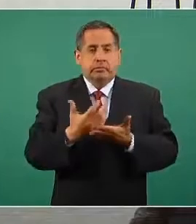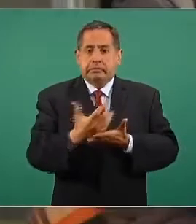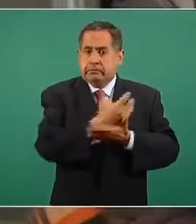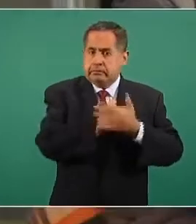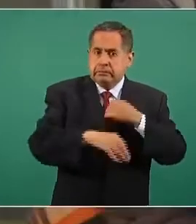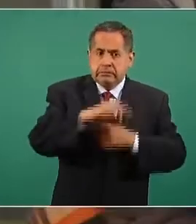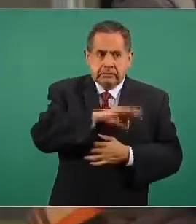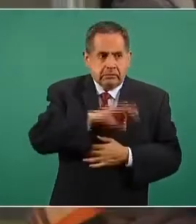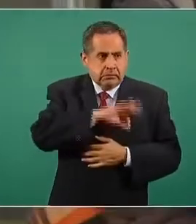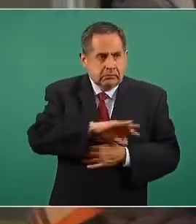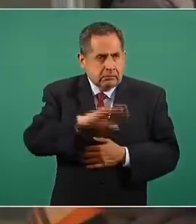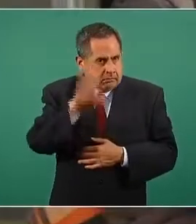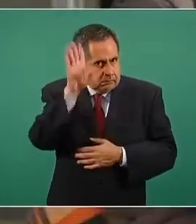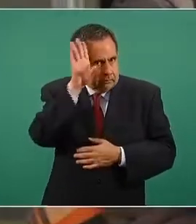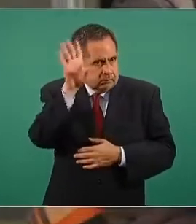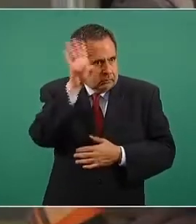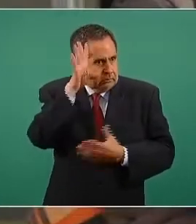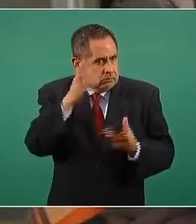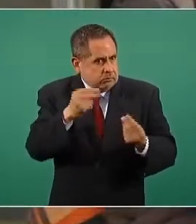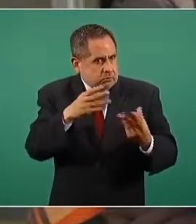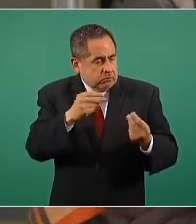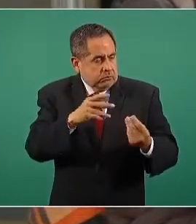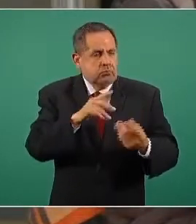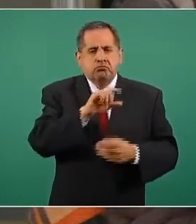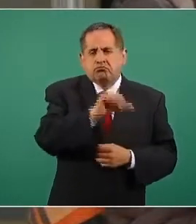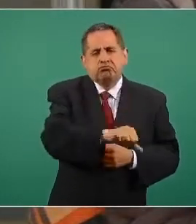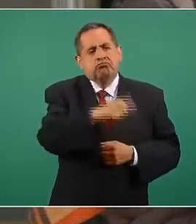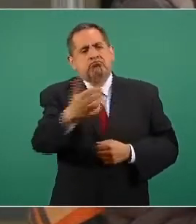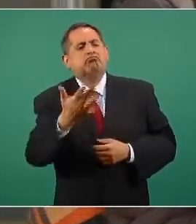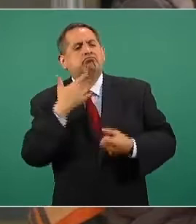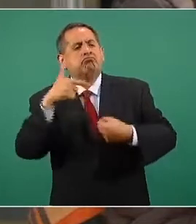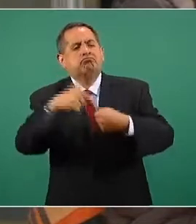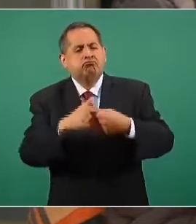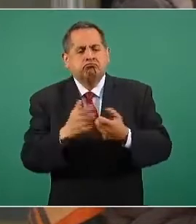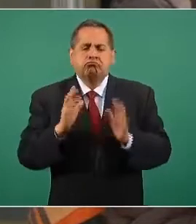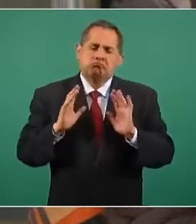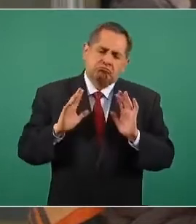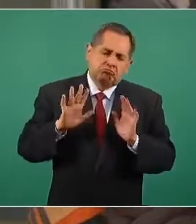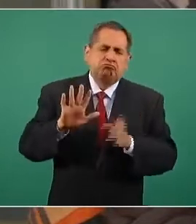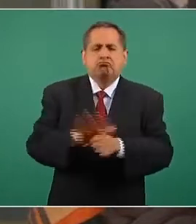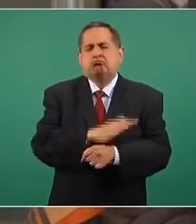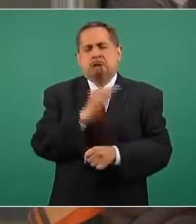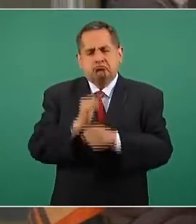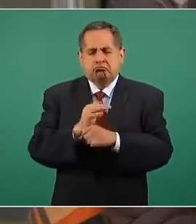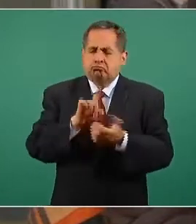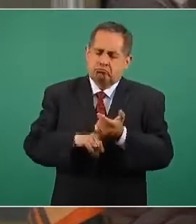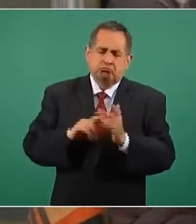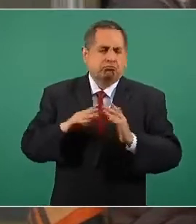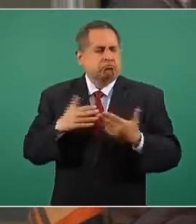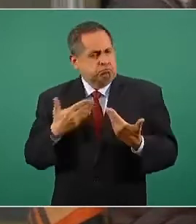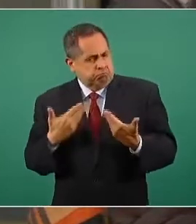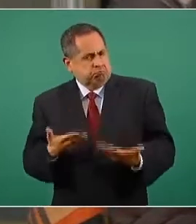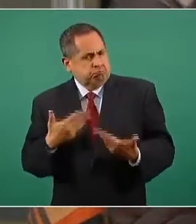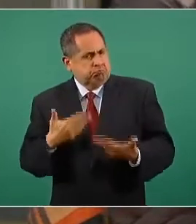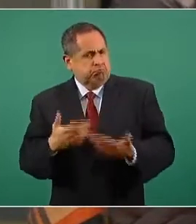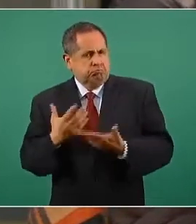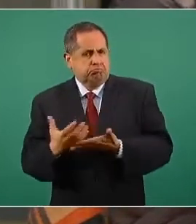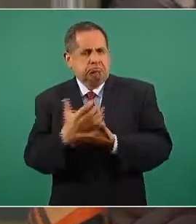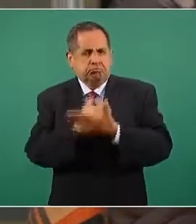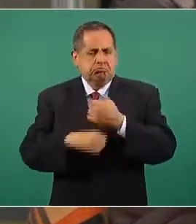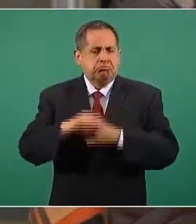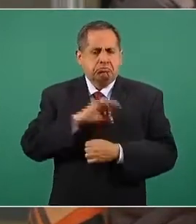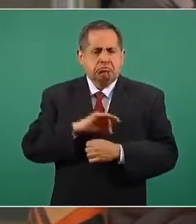ganancia impresionantes y otras que son bastante razonables en sus ganancias,